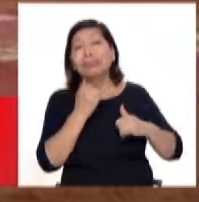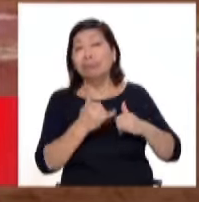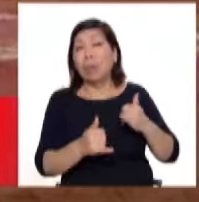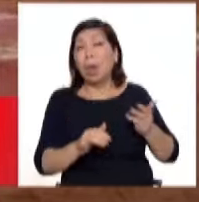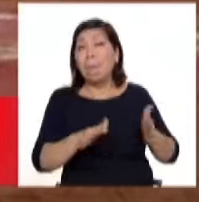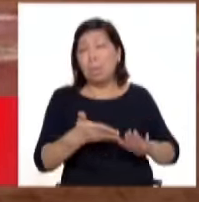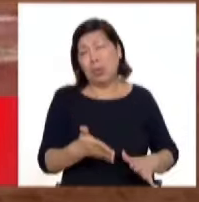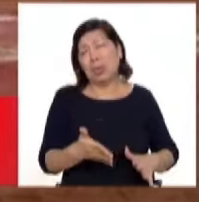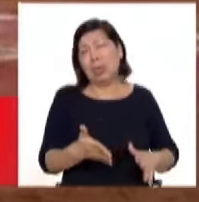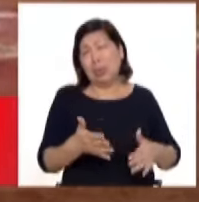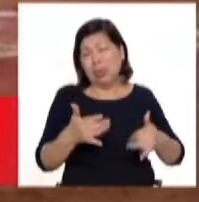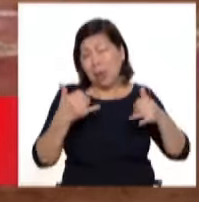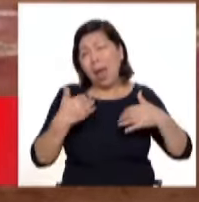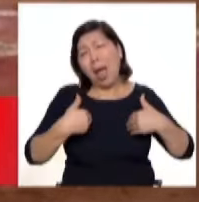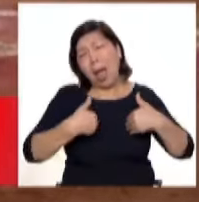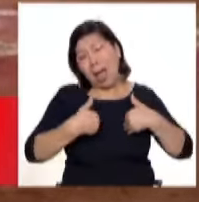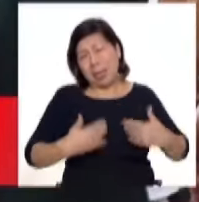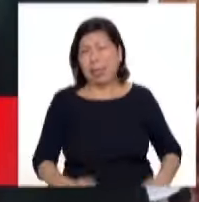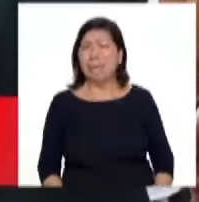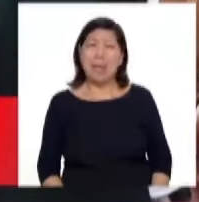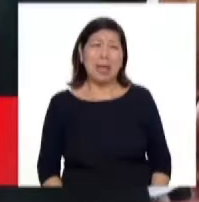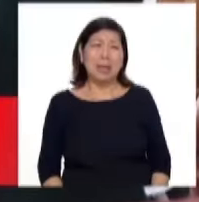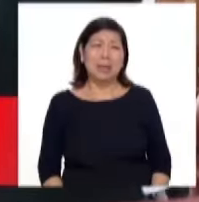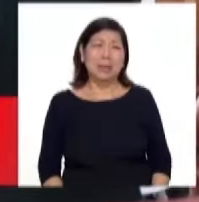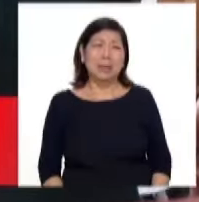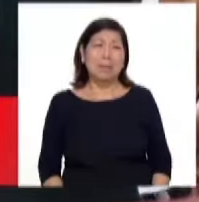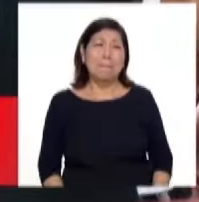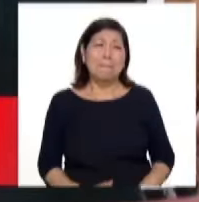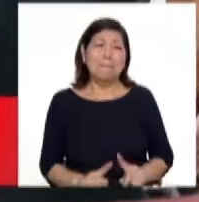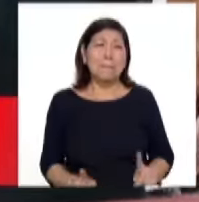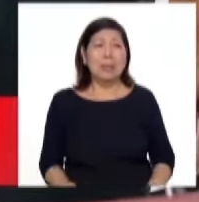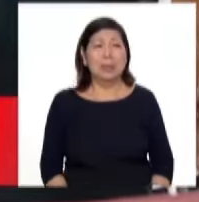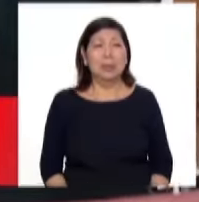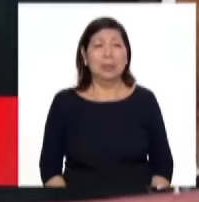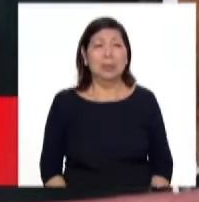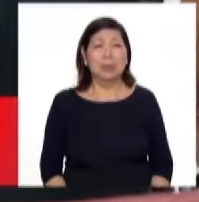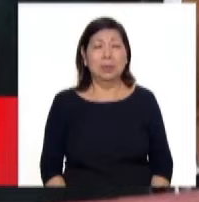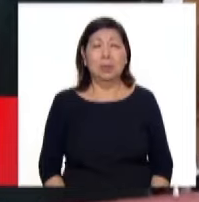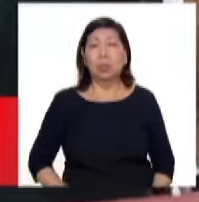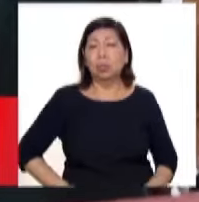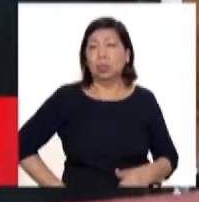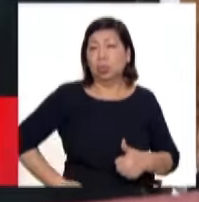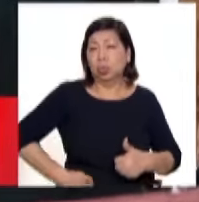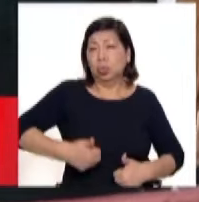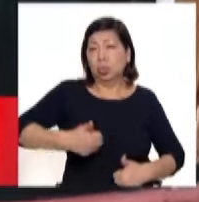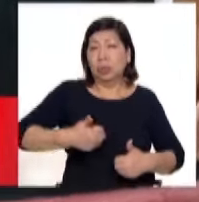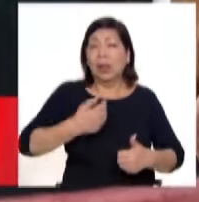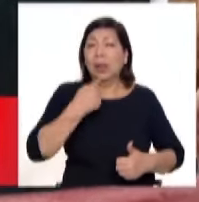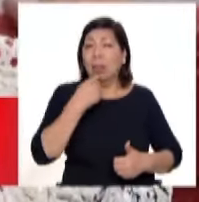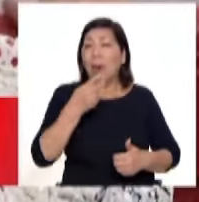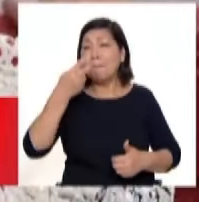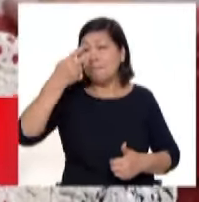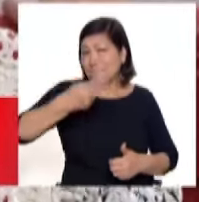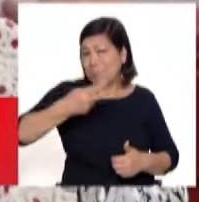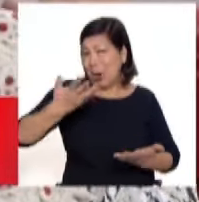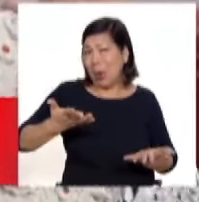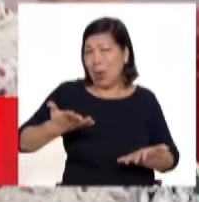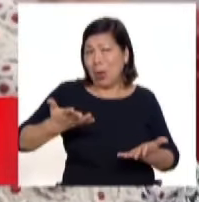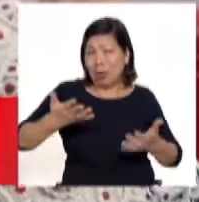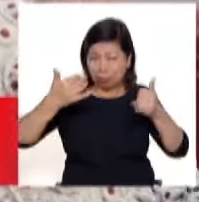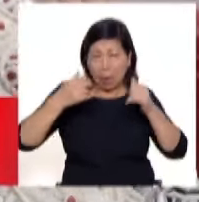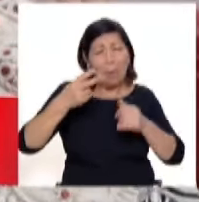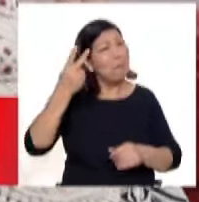con la muerte de los animales. Esto fue posible gracias a que la Corte Suprema revocó la prohibición de